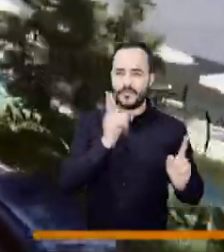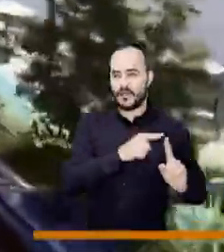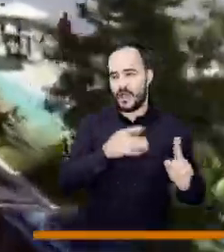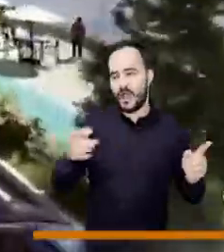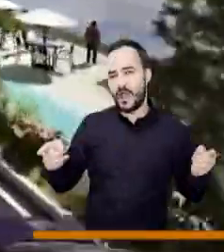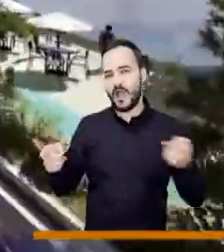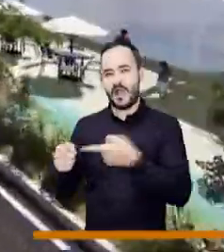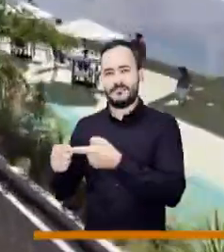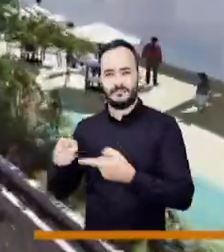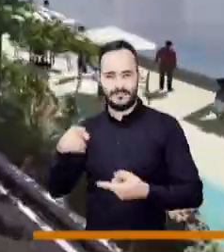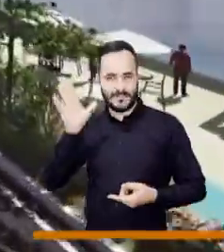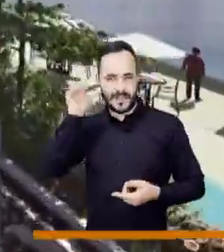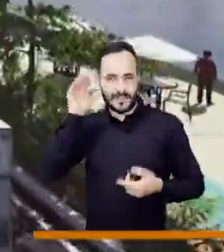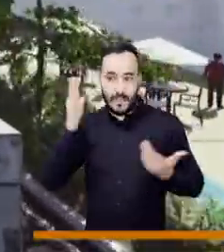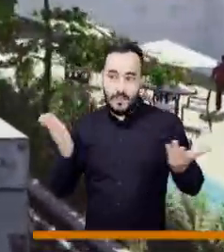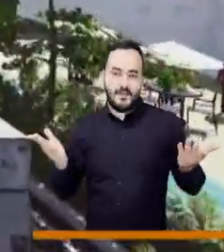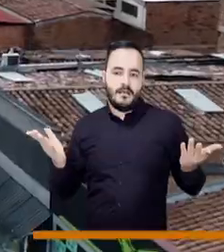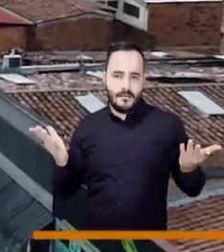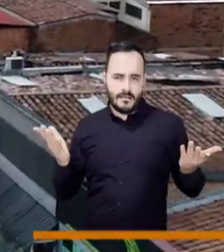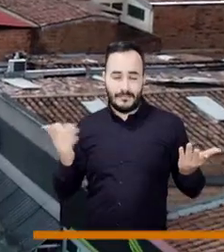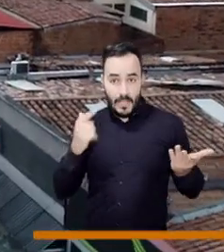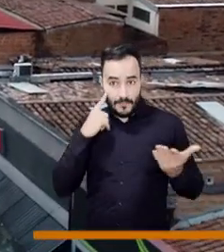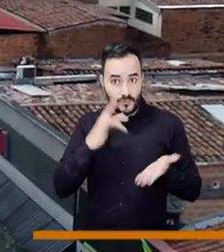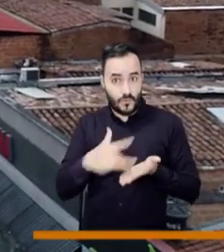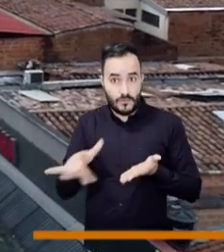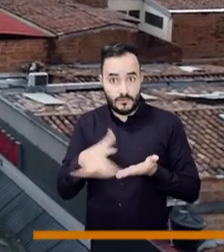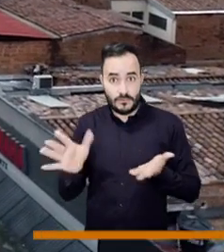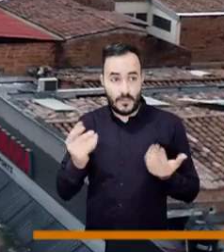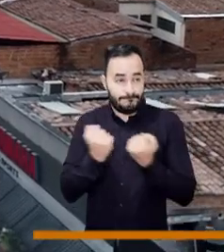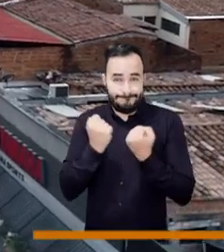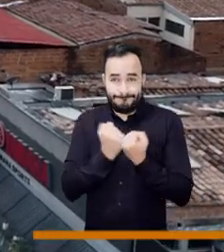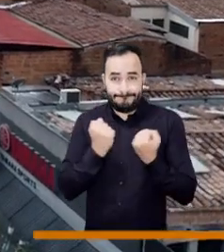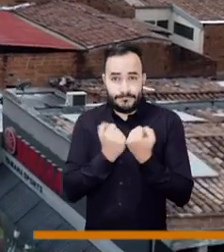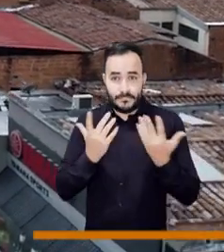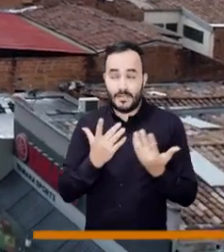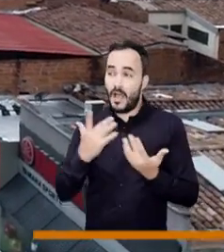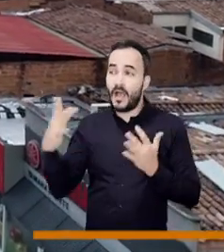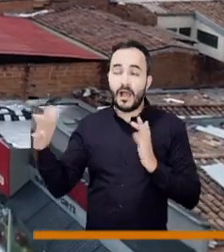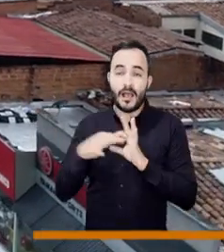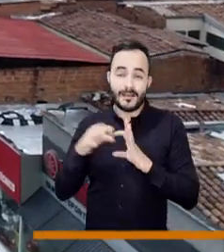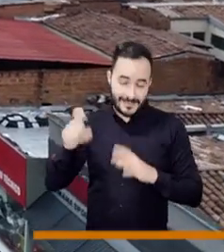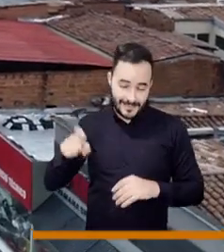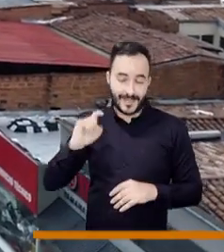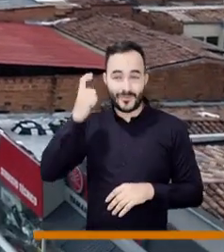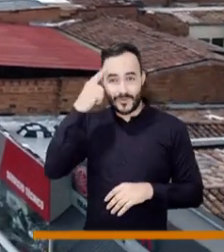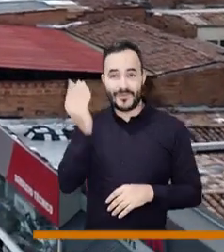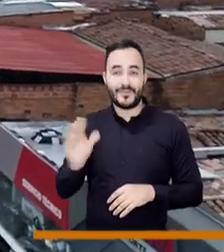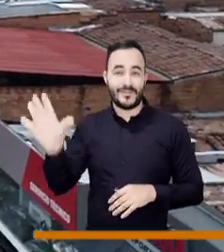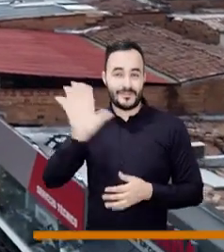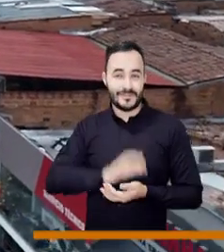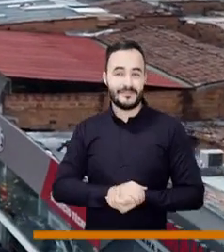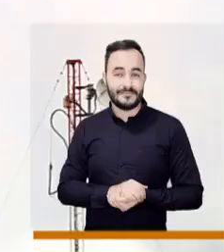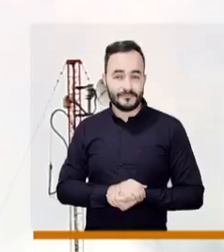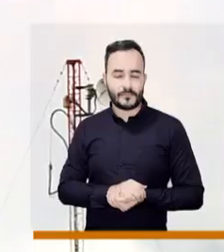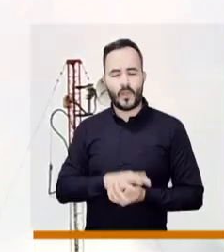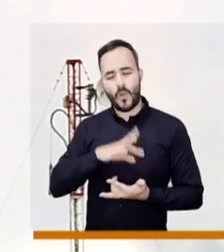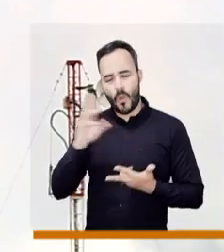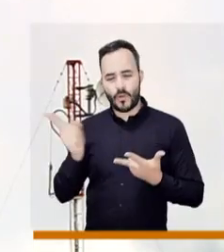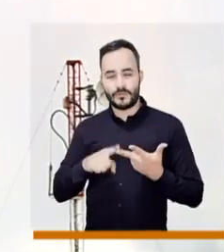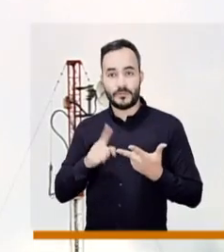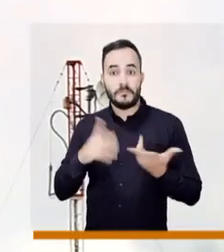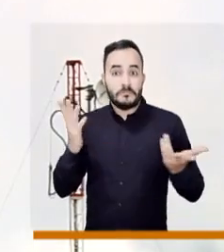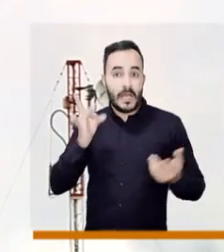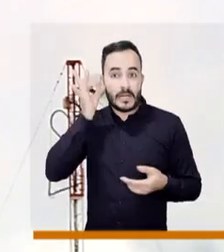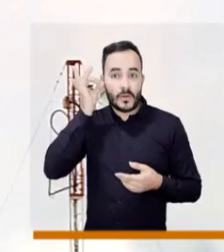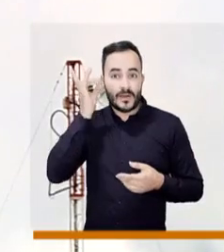hasta Caldas, que es una urgencia porque a esta ciudad ya no cabe un carro, no cabe una moto. Necesita el gobierno nacional. Hasta la segunda